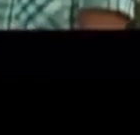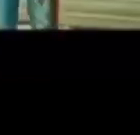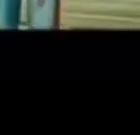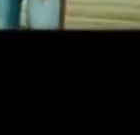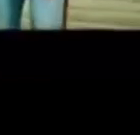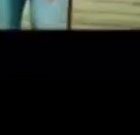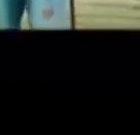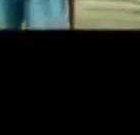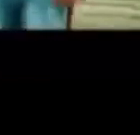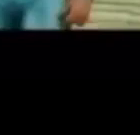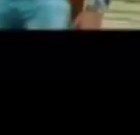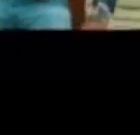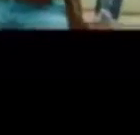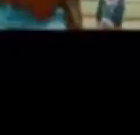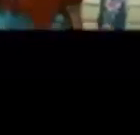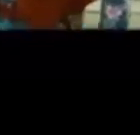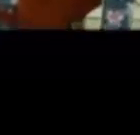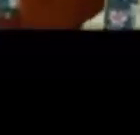veredicto,